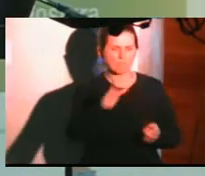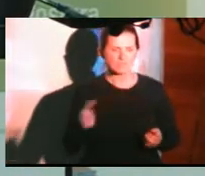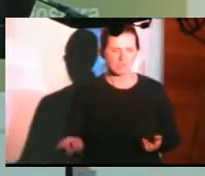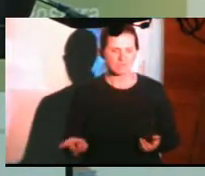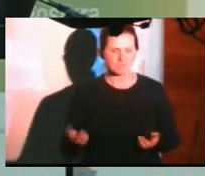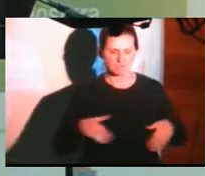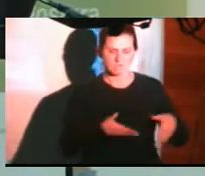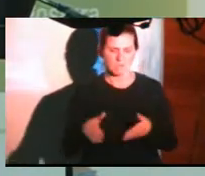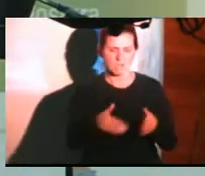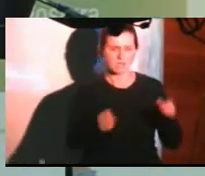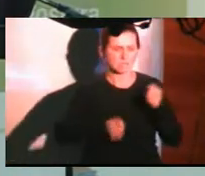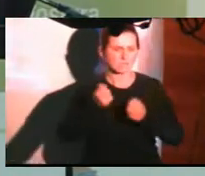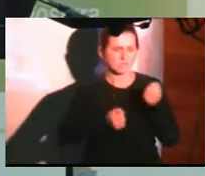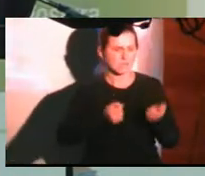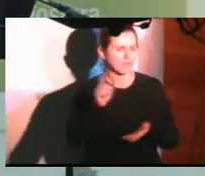nuestra provincia.